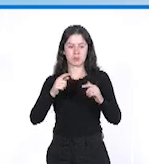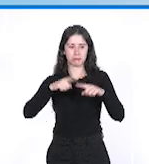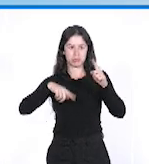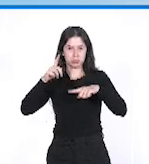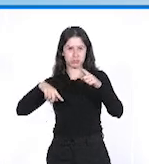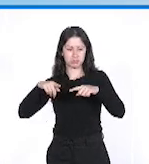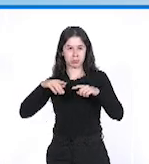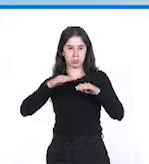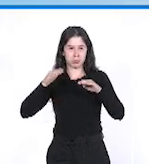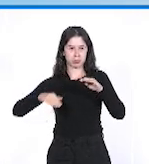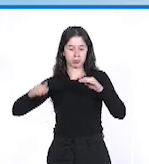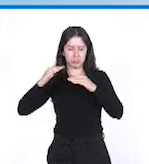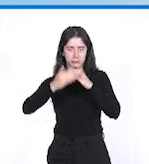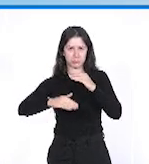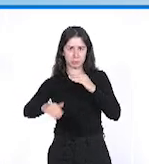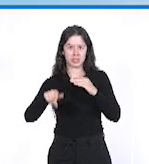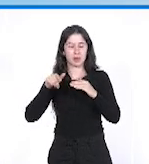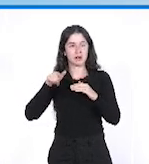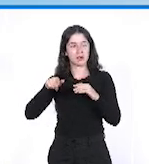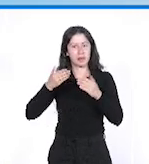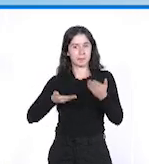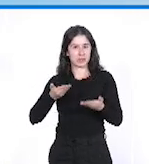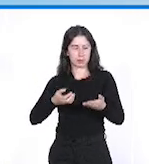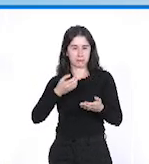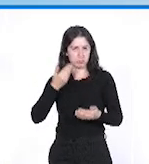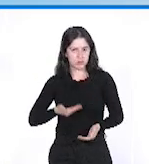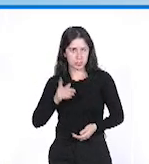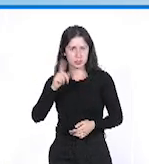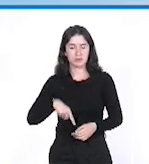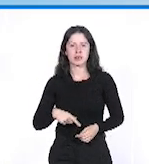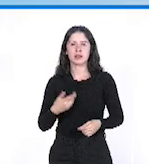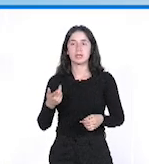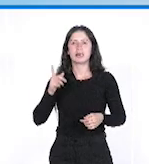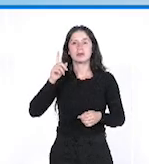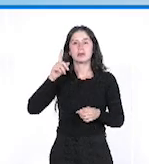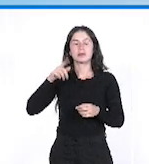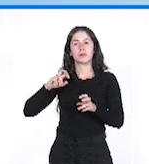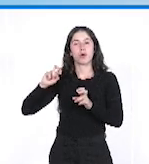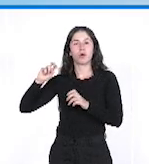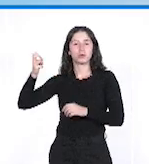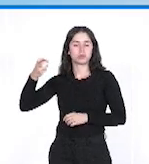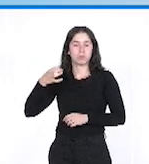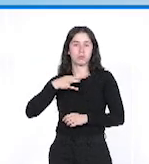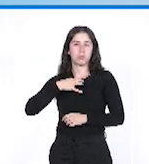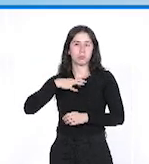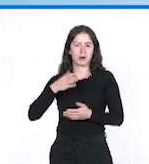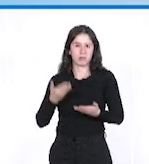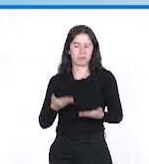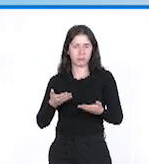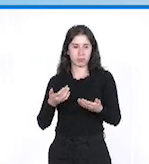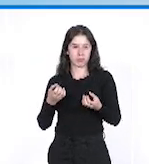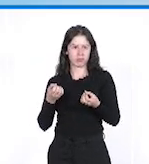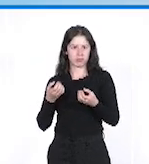peso también importante y después Bueno pues ya hay otros que Aparentemente pues tienen mucho menos peso que